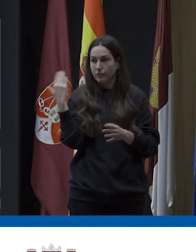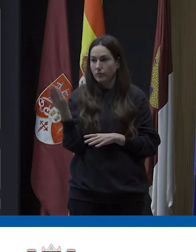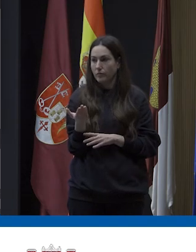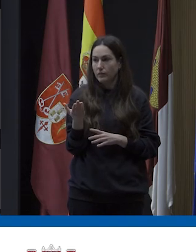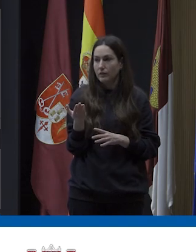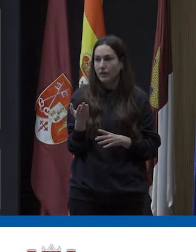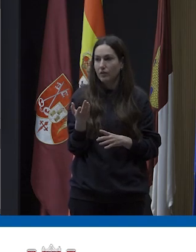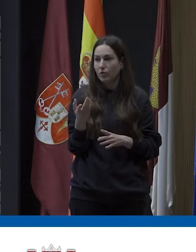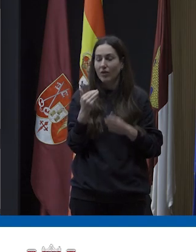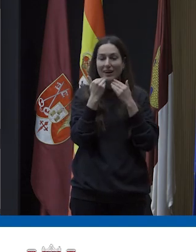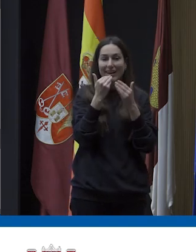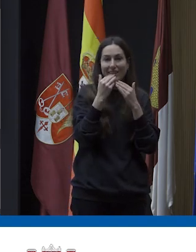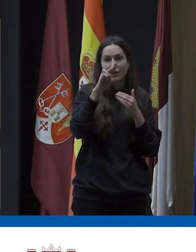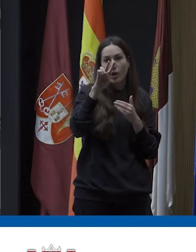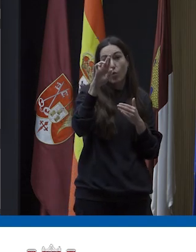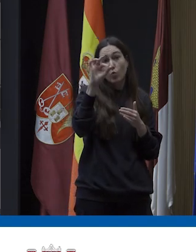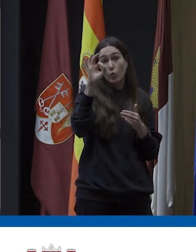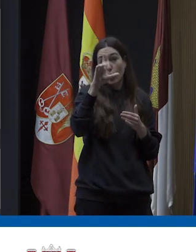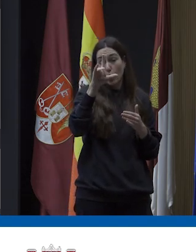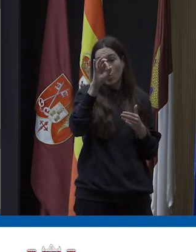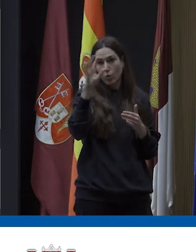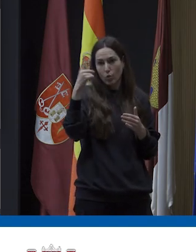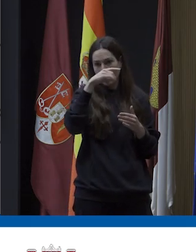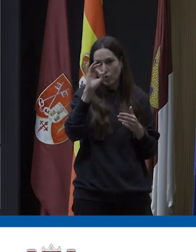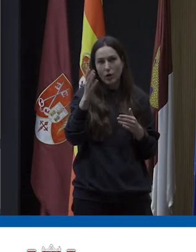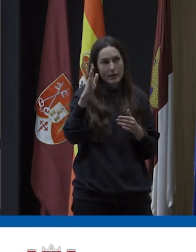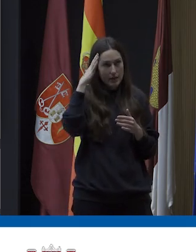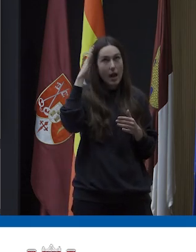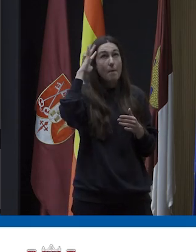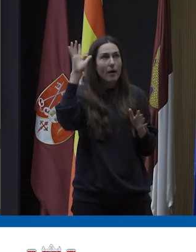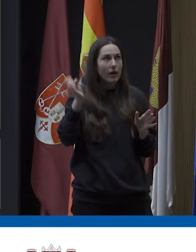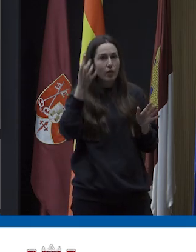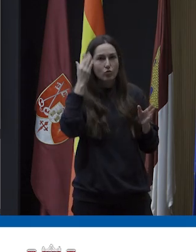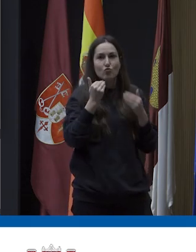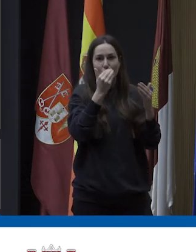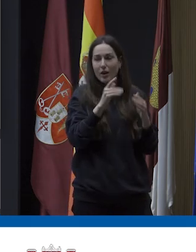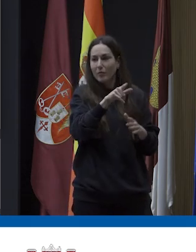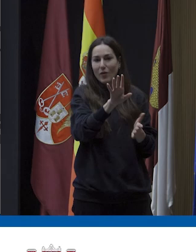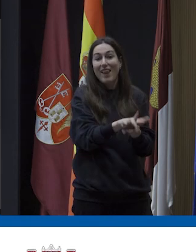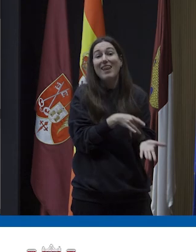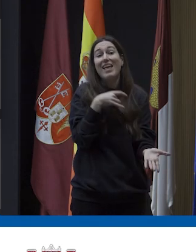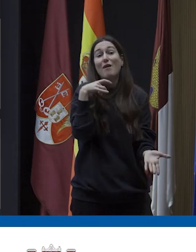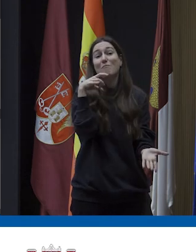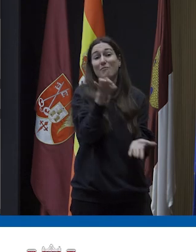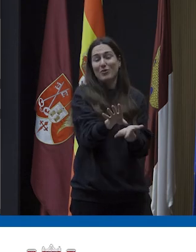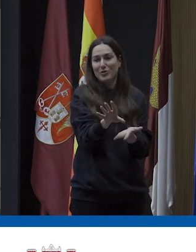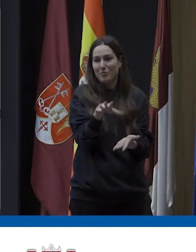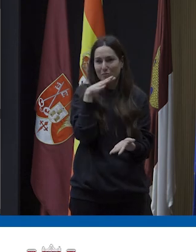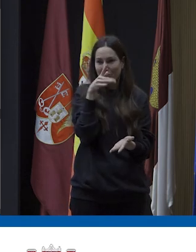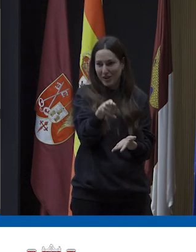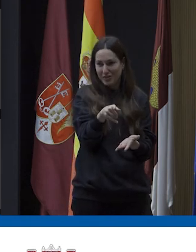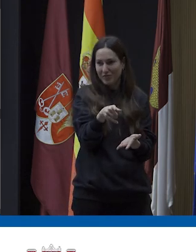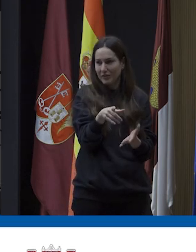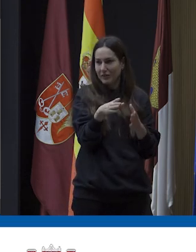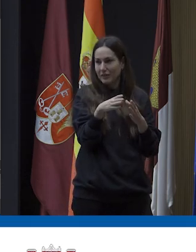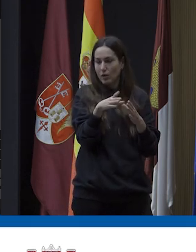un urólogo imaginativo, que le costó ser expulsado de su facultad de medicina. Y